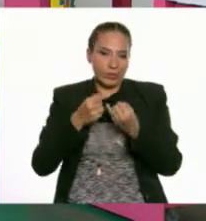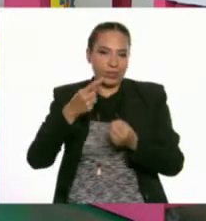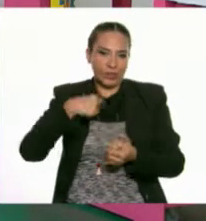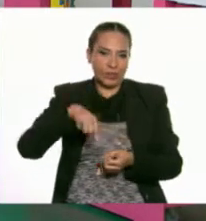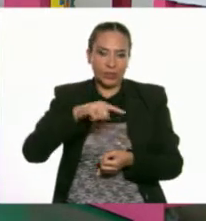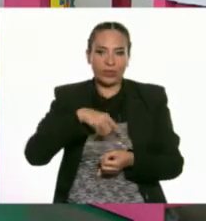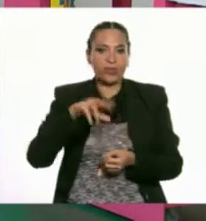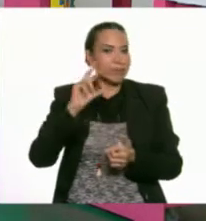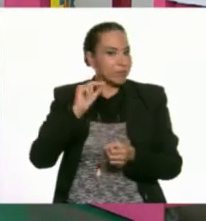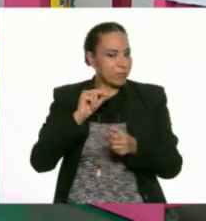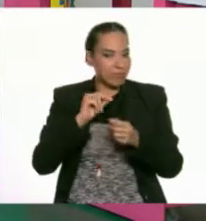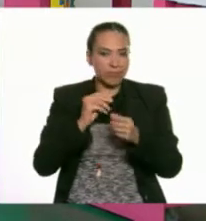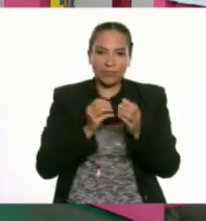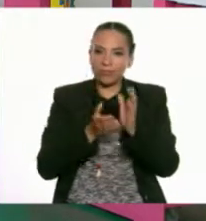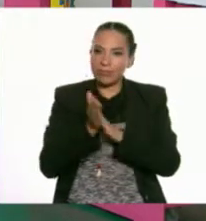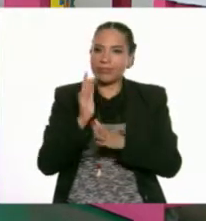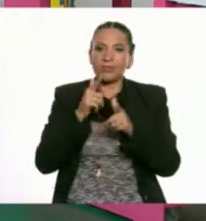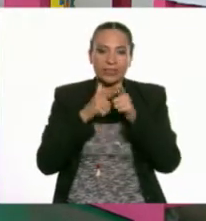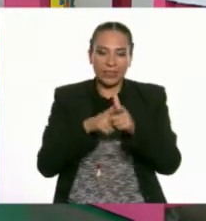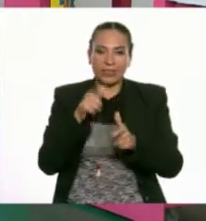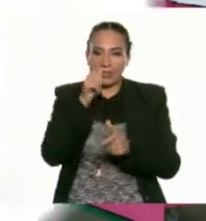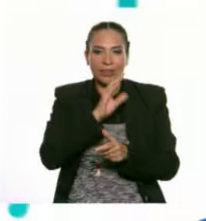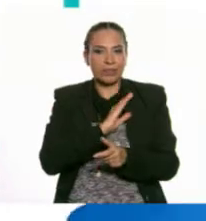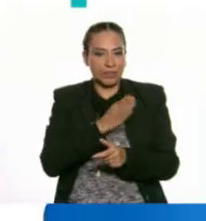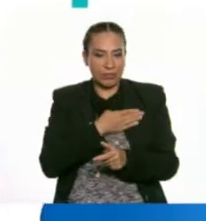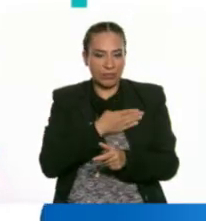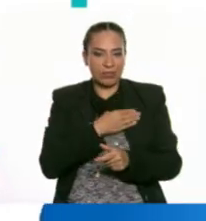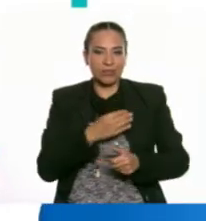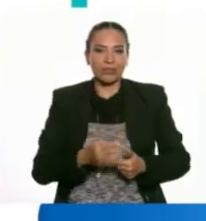nosotros. No te vayas, porque continuamos con lengua materna.